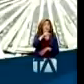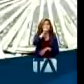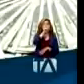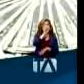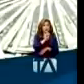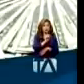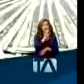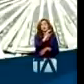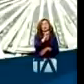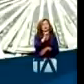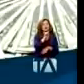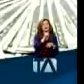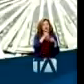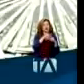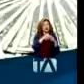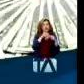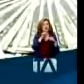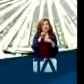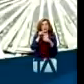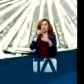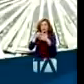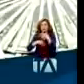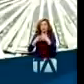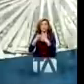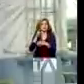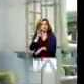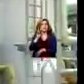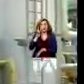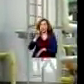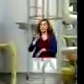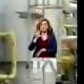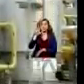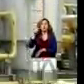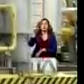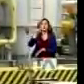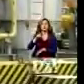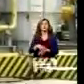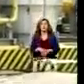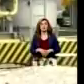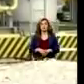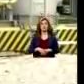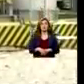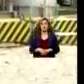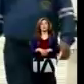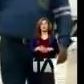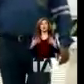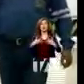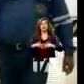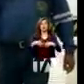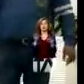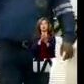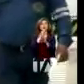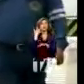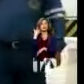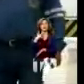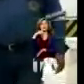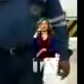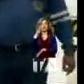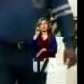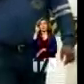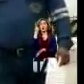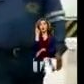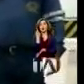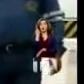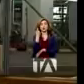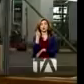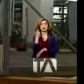pero terminó costando 72,5 millones. Pese a ese incremento, la planta, que entró en funcionamiento en 2011, opera